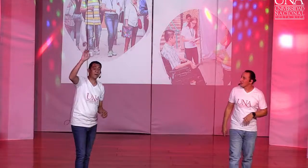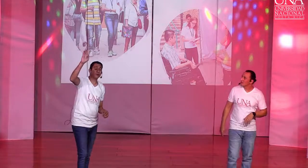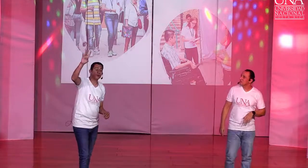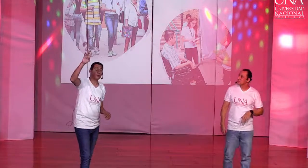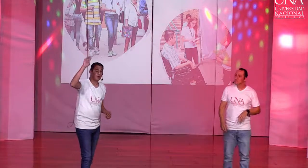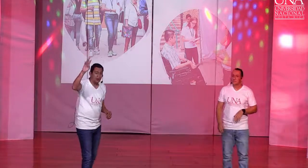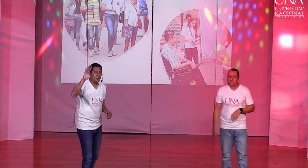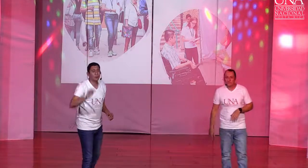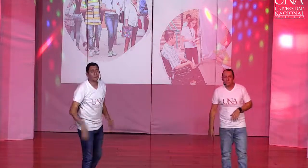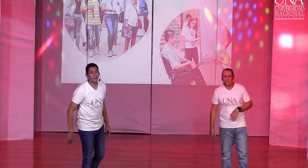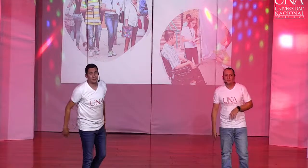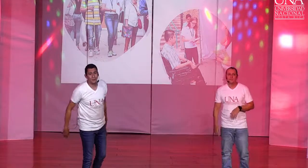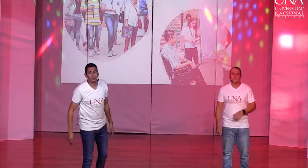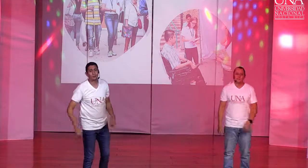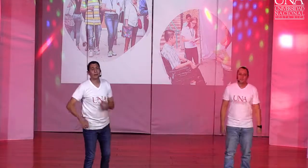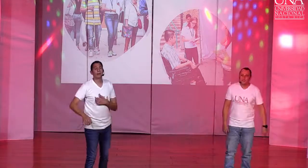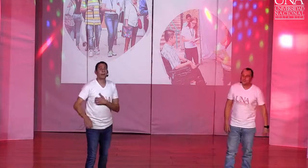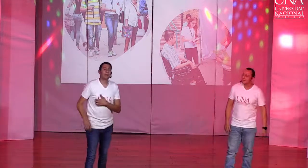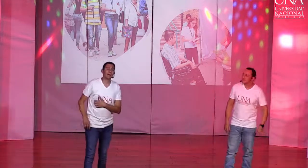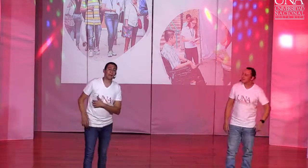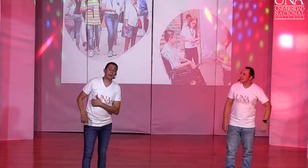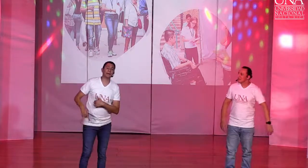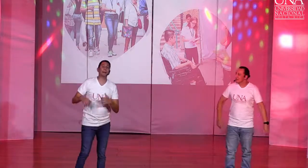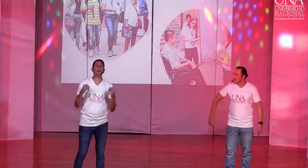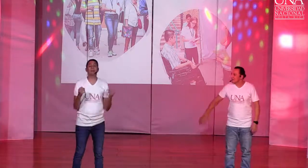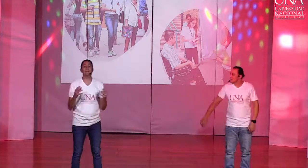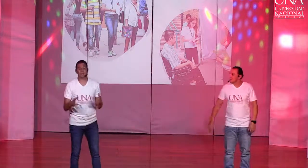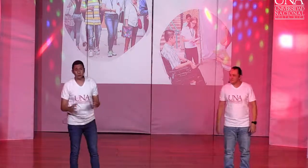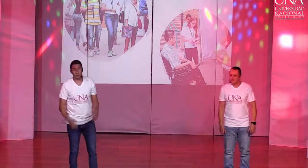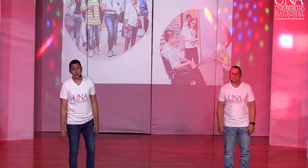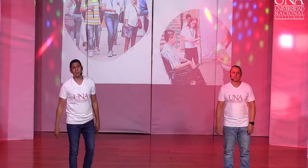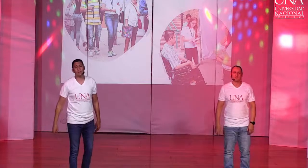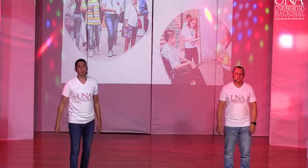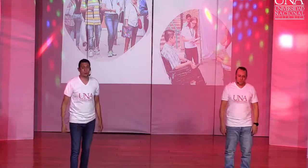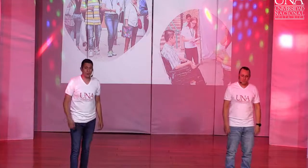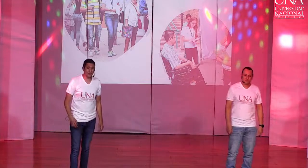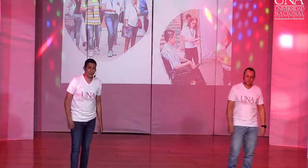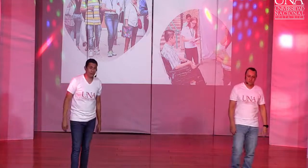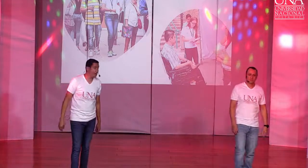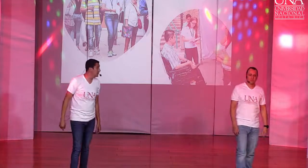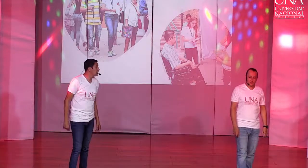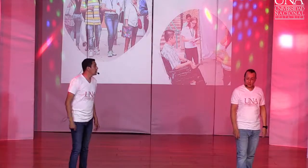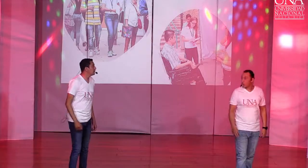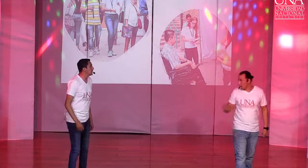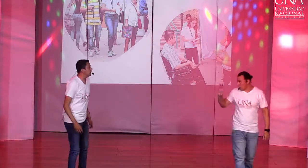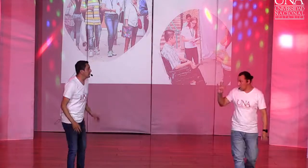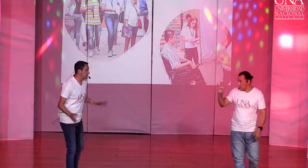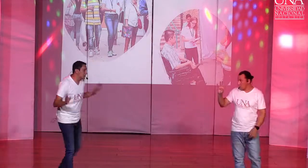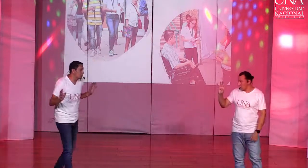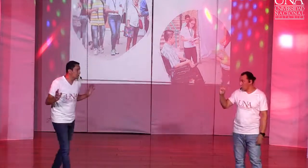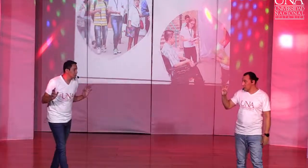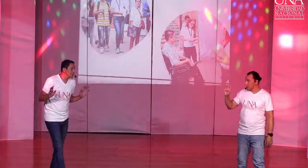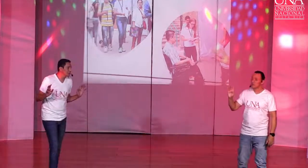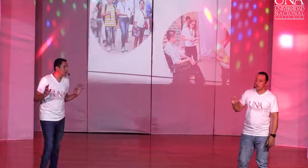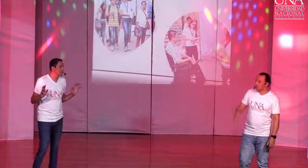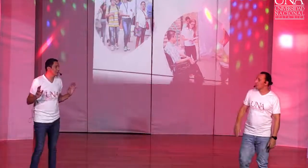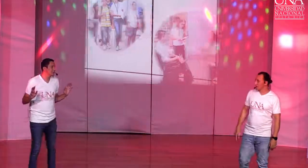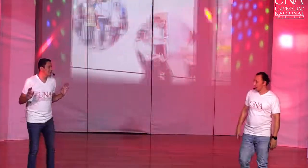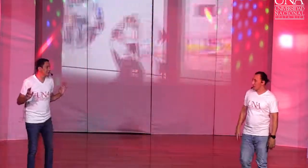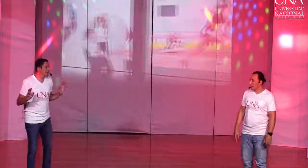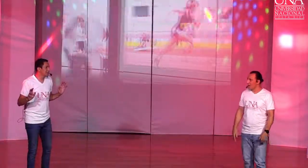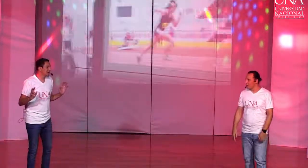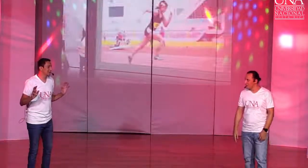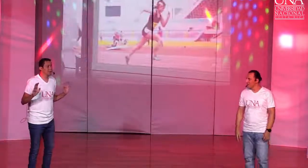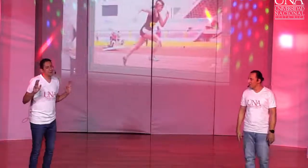chat, ¿cuáles son los cuatro departamentos que tiene la Vicerrectoría de Vida Estudiantil? ¿Ok? Son cuatro, ¿le decimos uno?